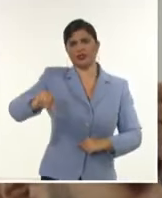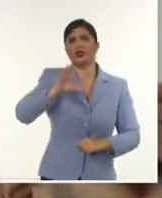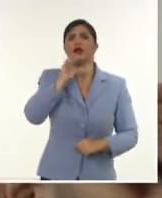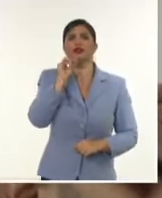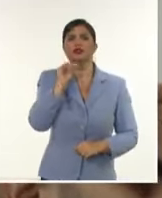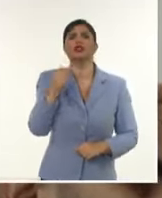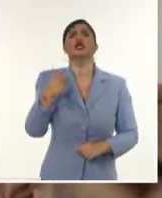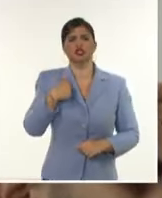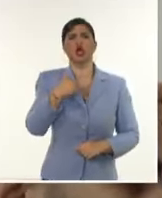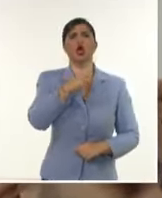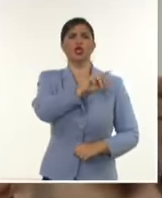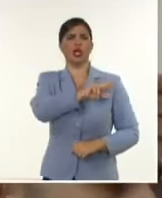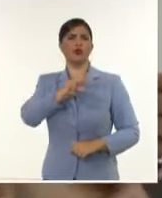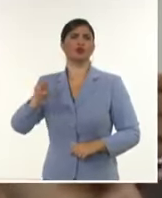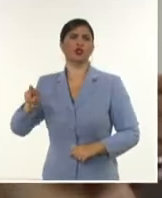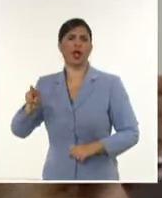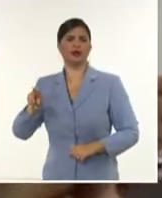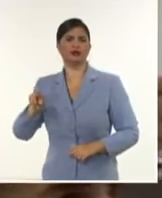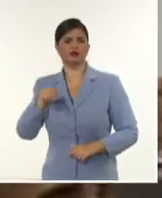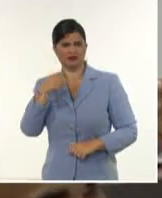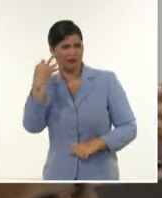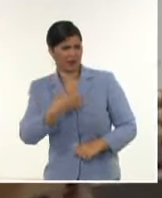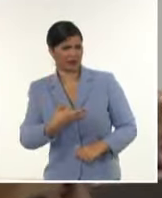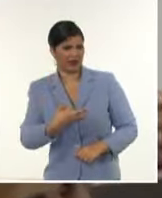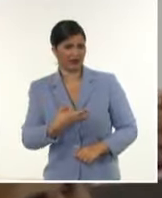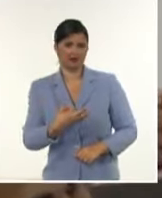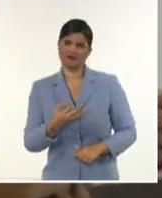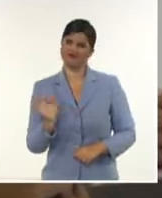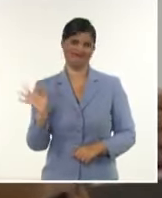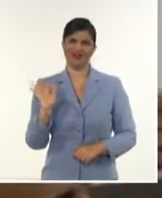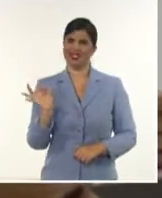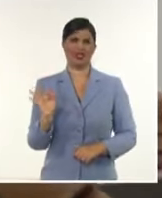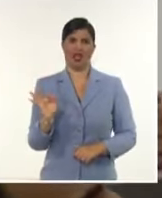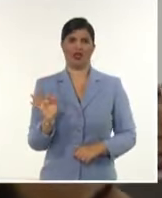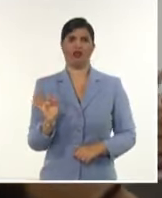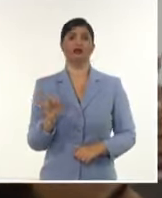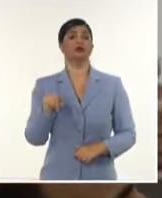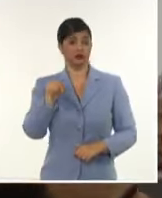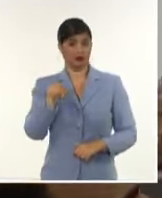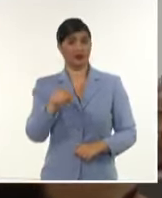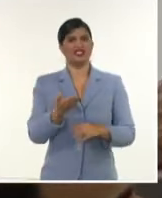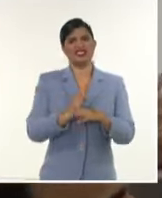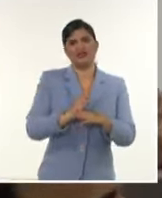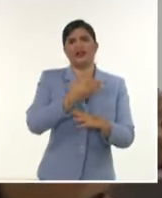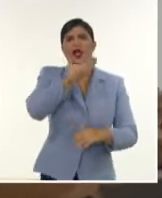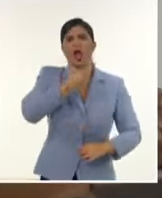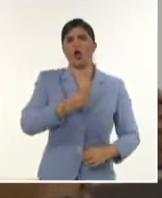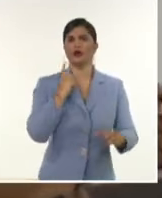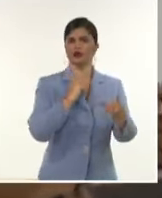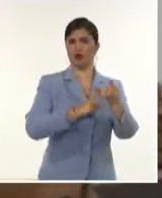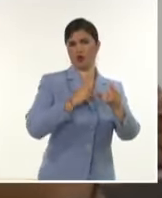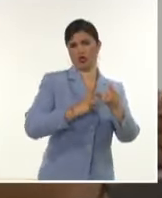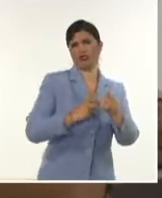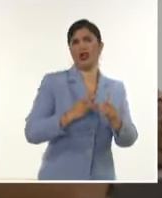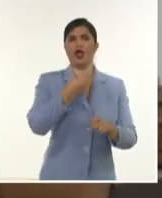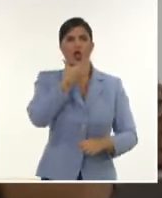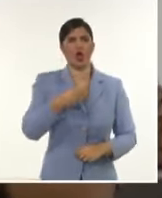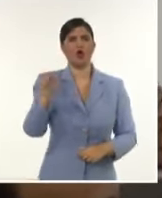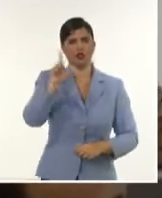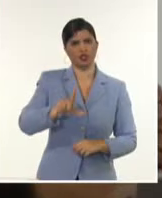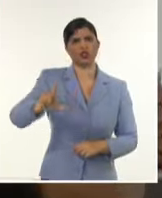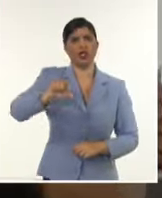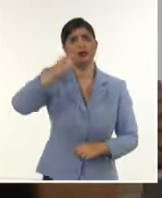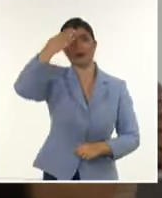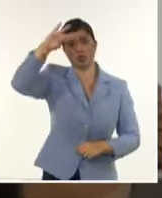claro en esa perspectiva. Tenemos que guiarnos también por un modelo kevariano de lo que significa ser joven comunista en este país. Bloqueado, sí,